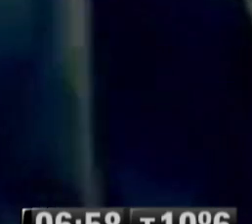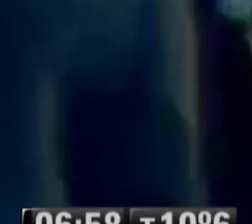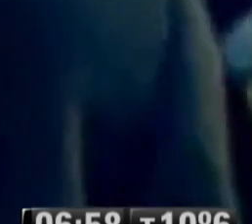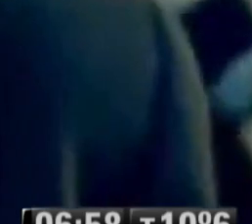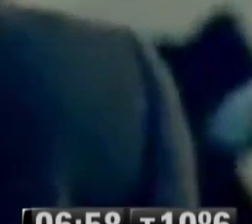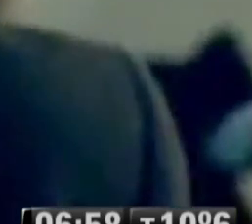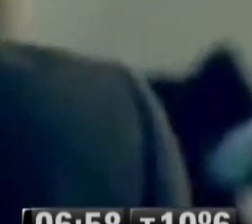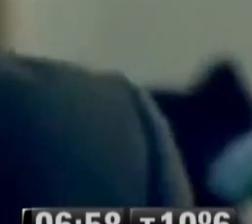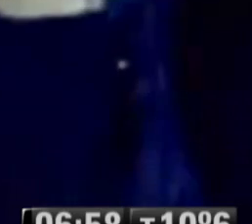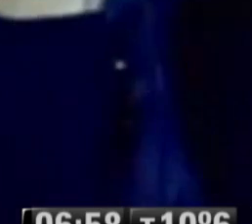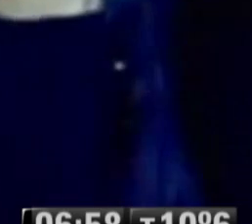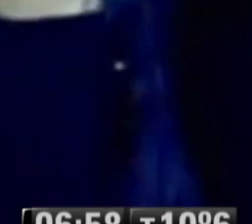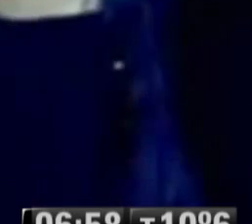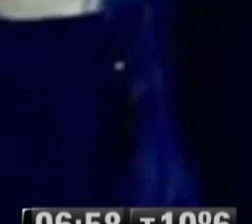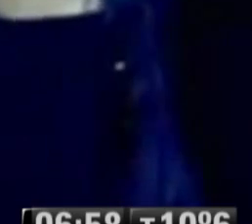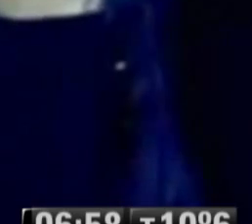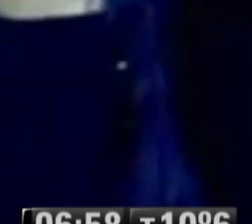y otro crimen